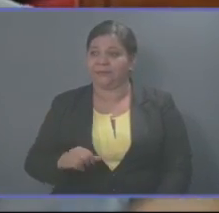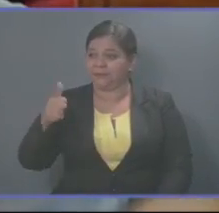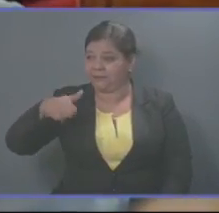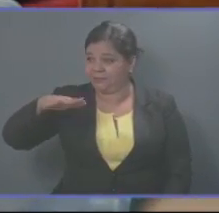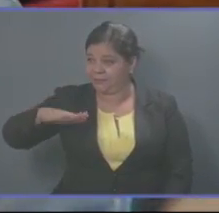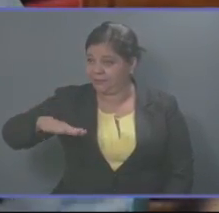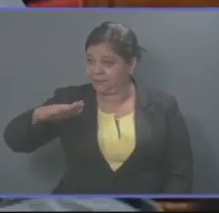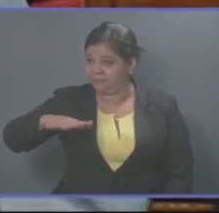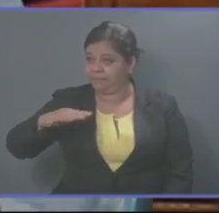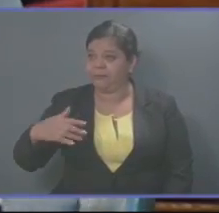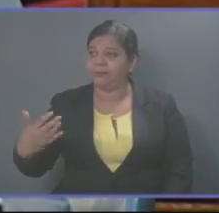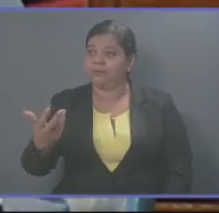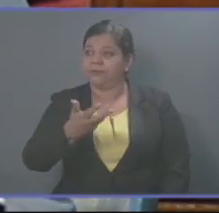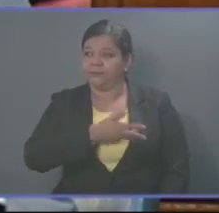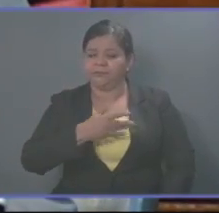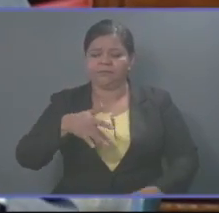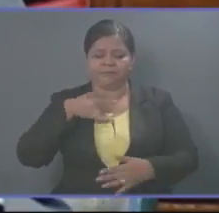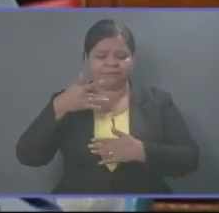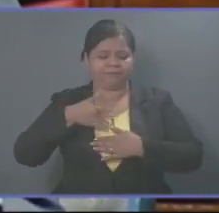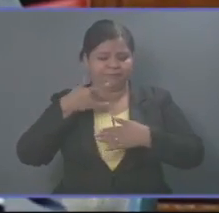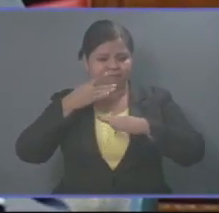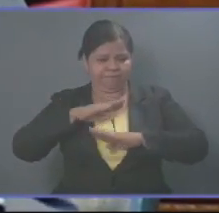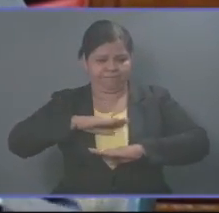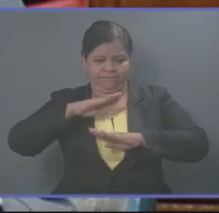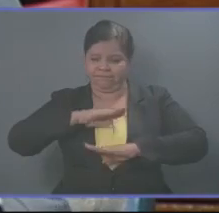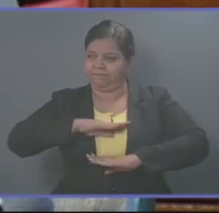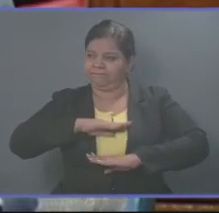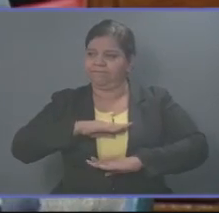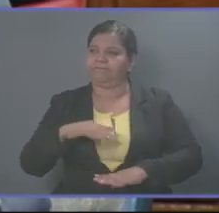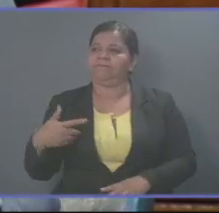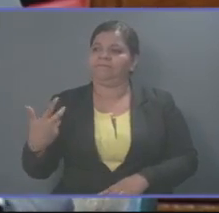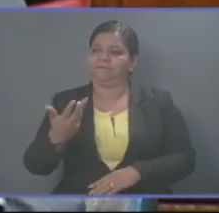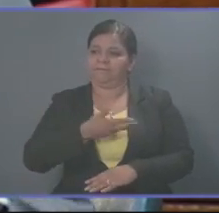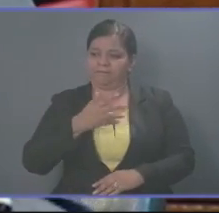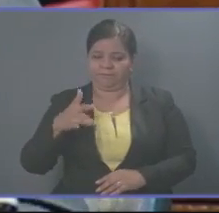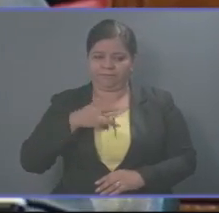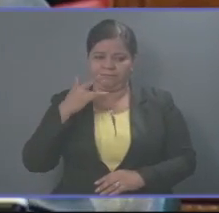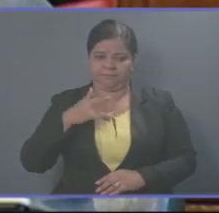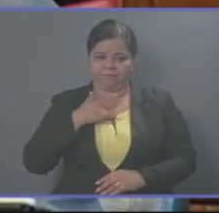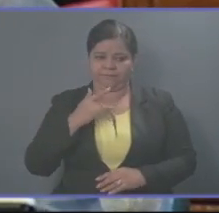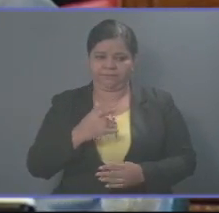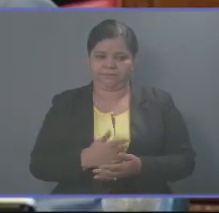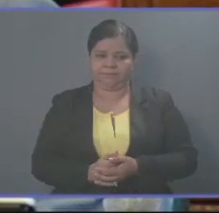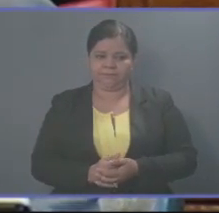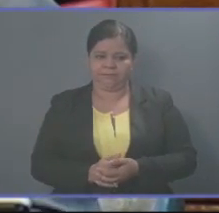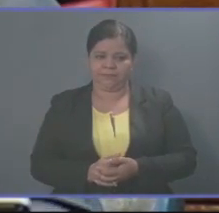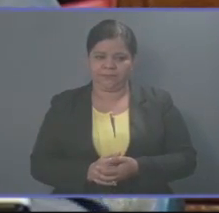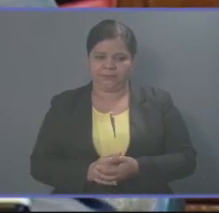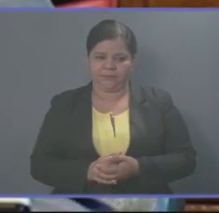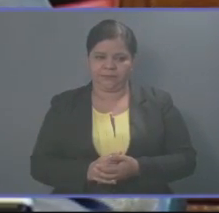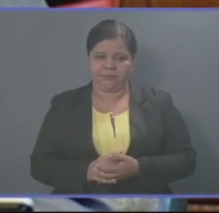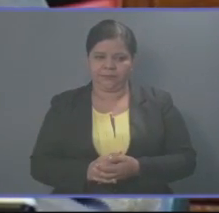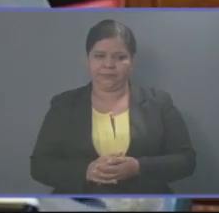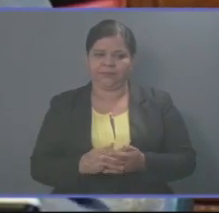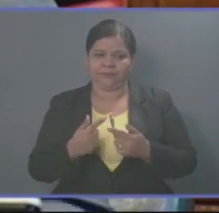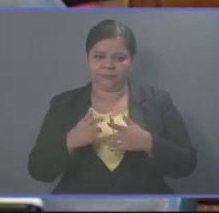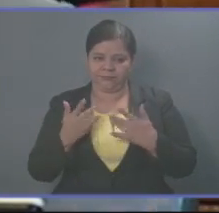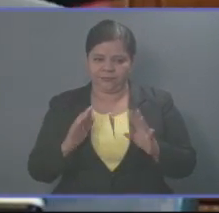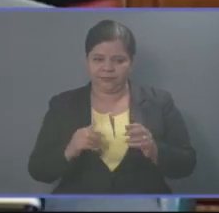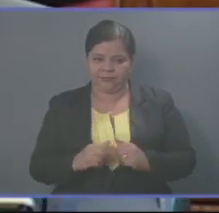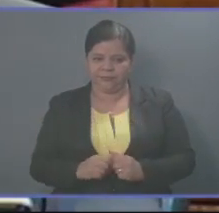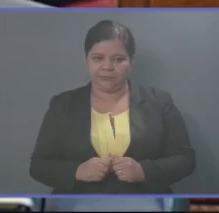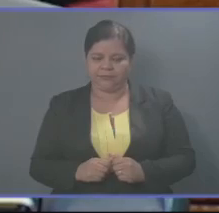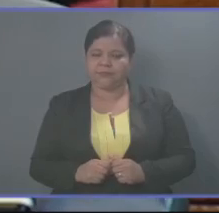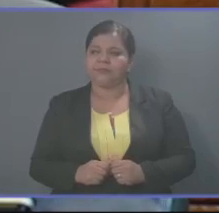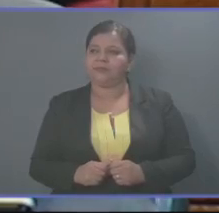estamos muy satisfechos, estamos muy contentos como diputados del